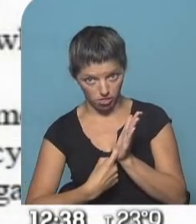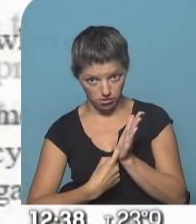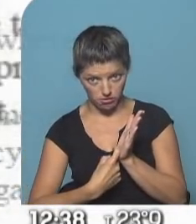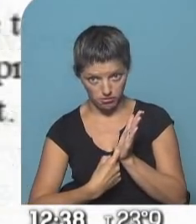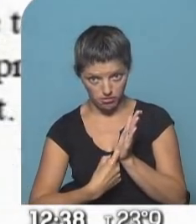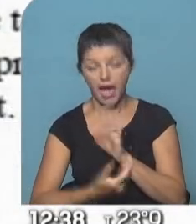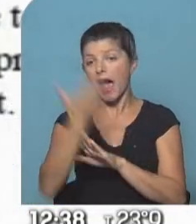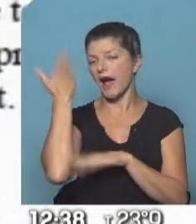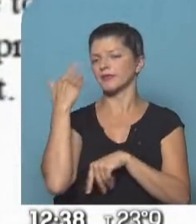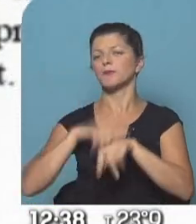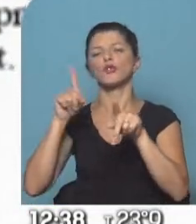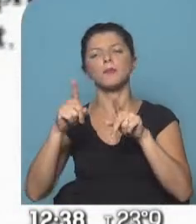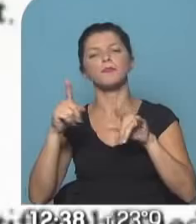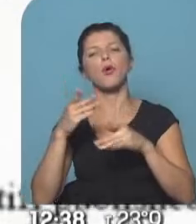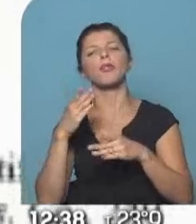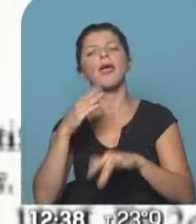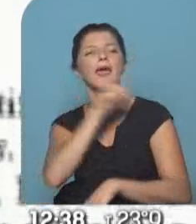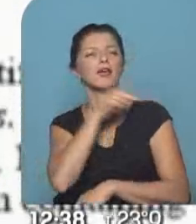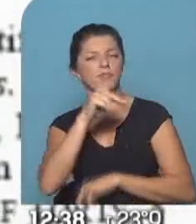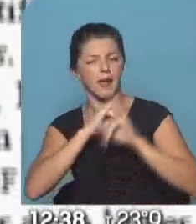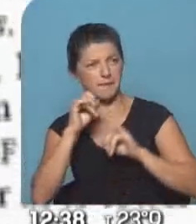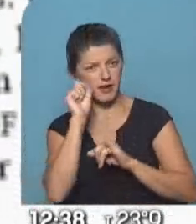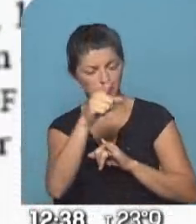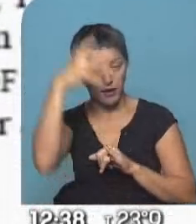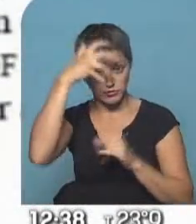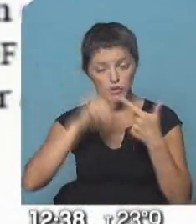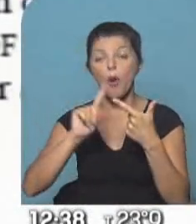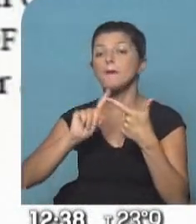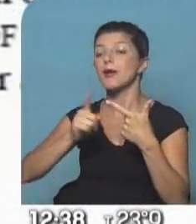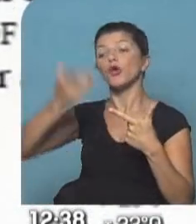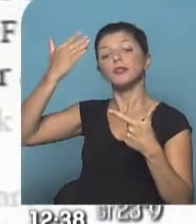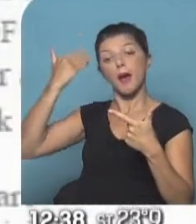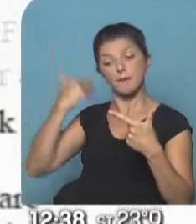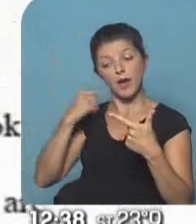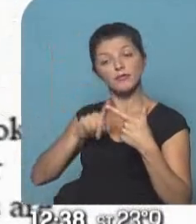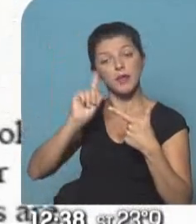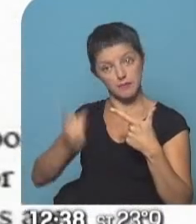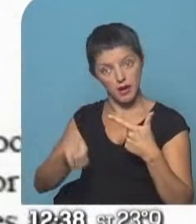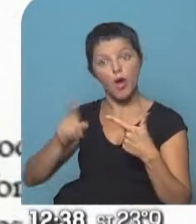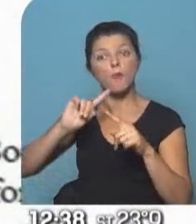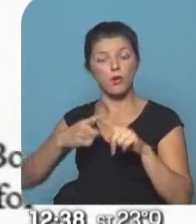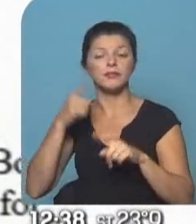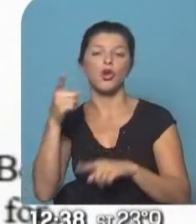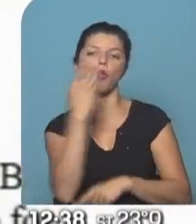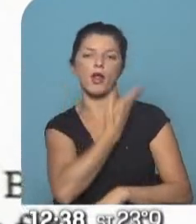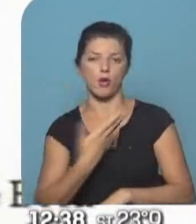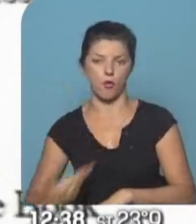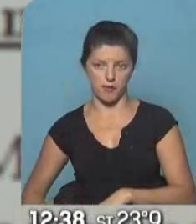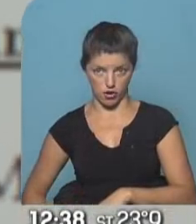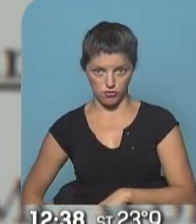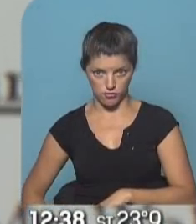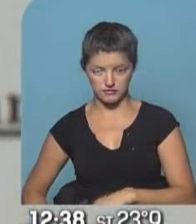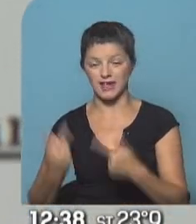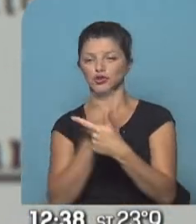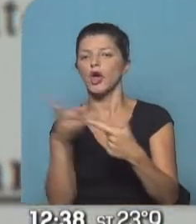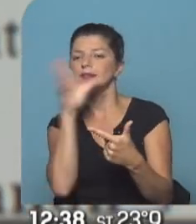Trump, como así también como cuando ocupó el cargo de funcionario de la Casa Blanca, justamente. Montones de cuestiones que